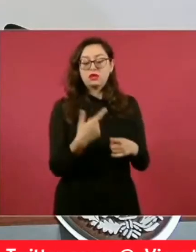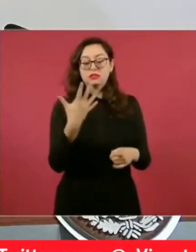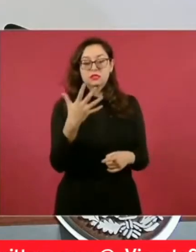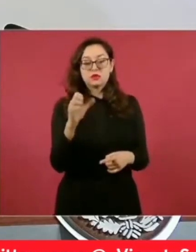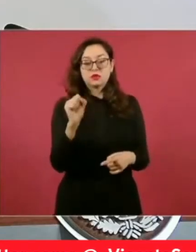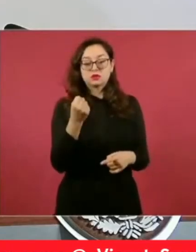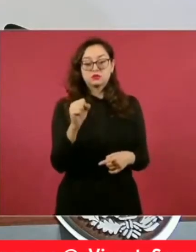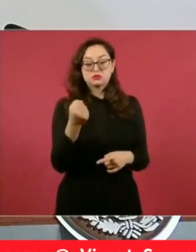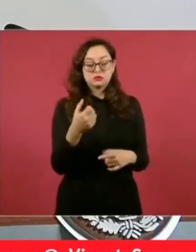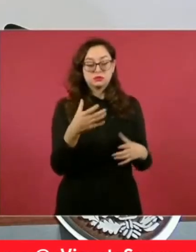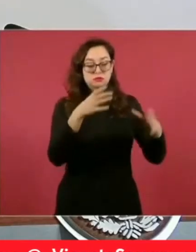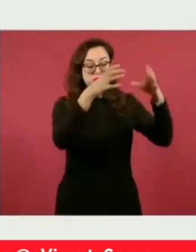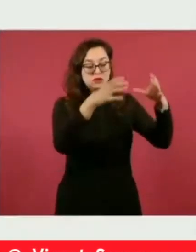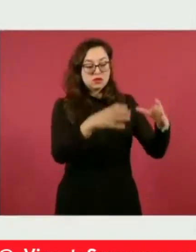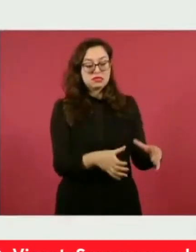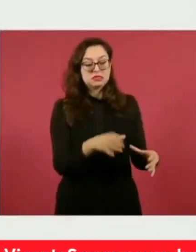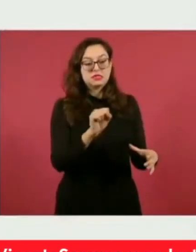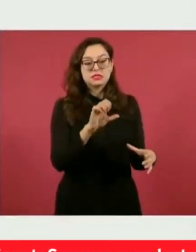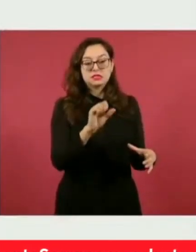en